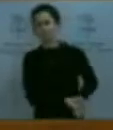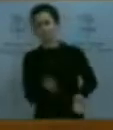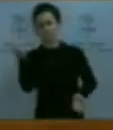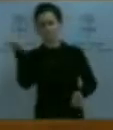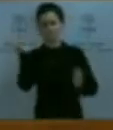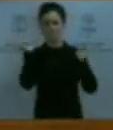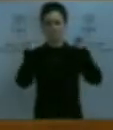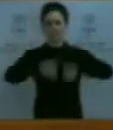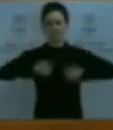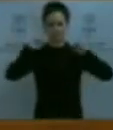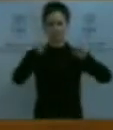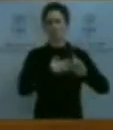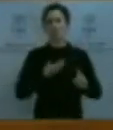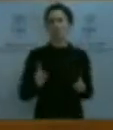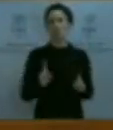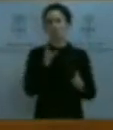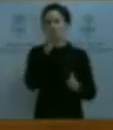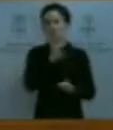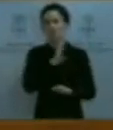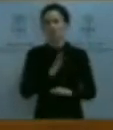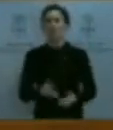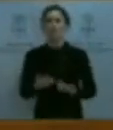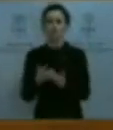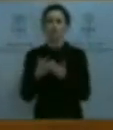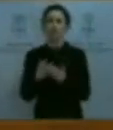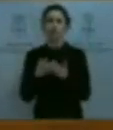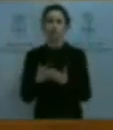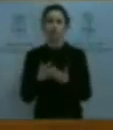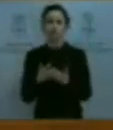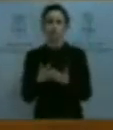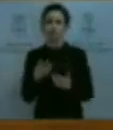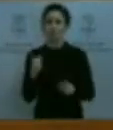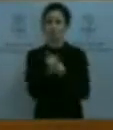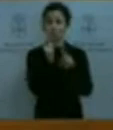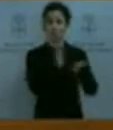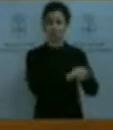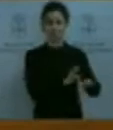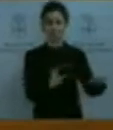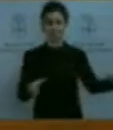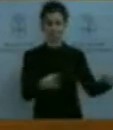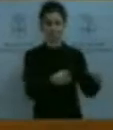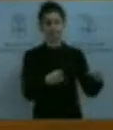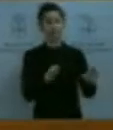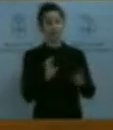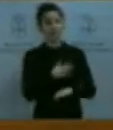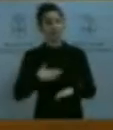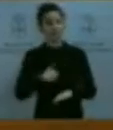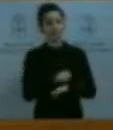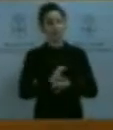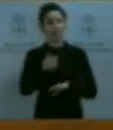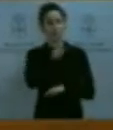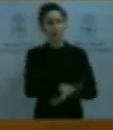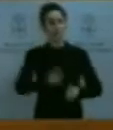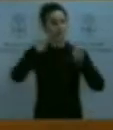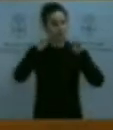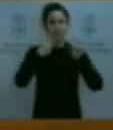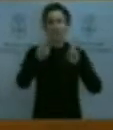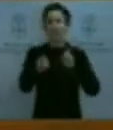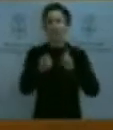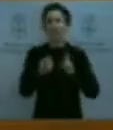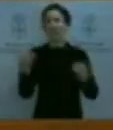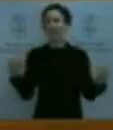aburrida con las izquierdas. Y usted, como consejero de Educación, debería decir con claridad, en primer lugar, la necesidad de volver a ese